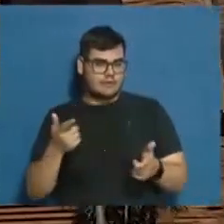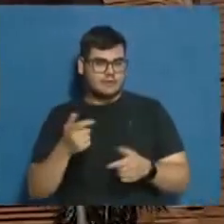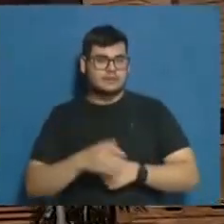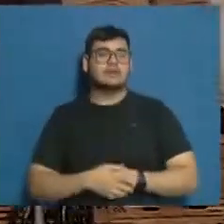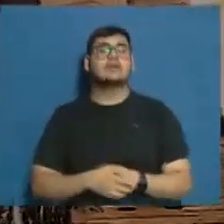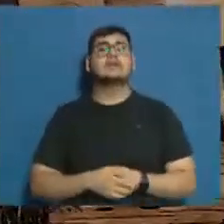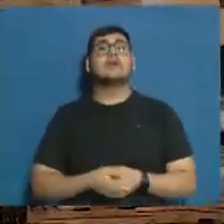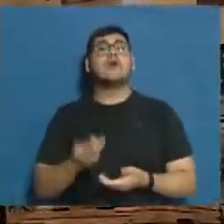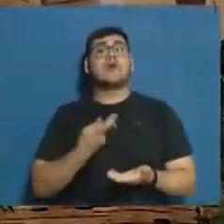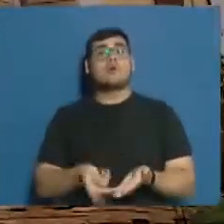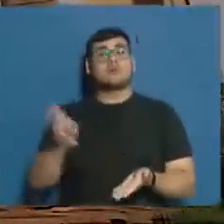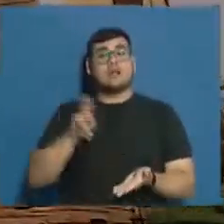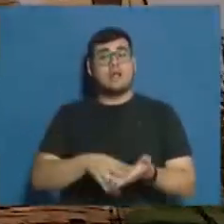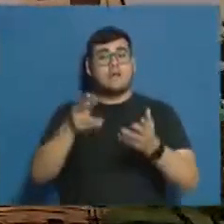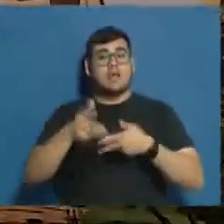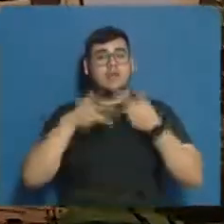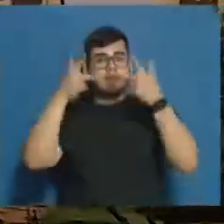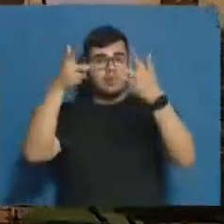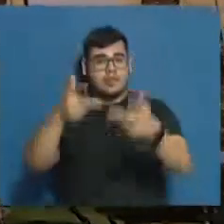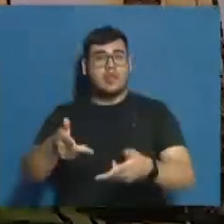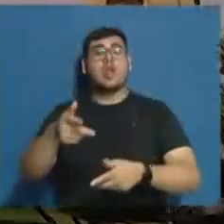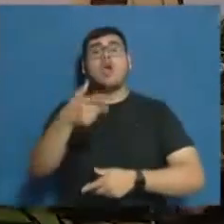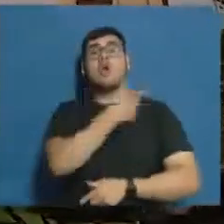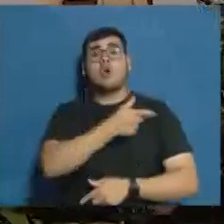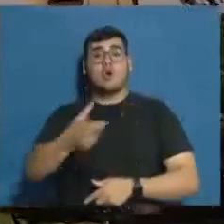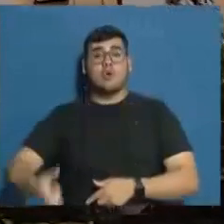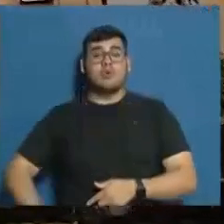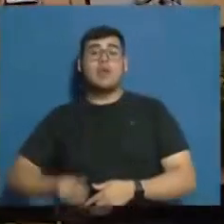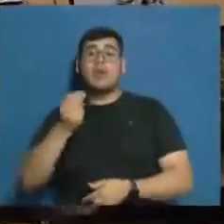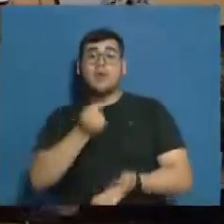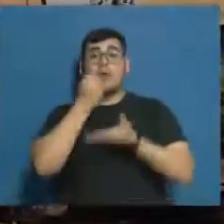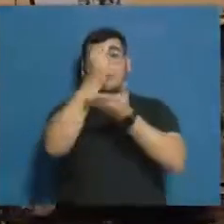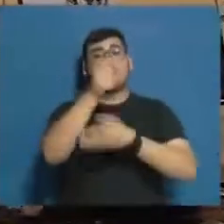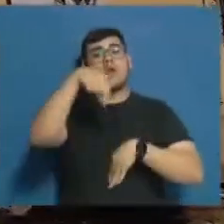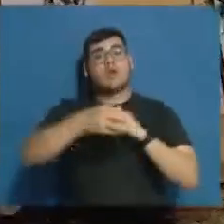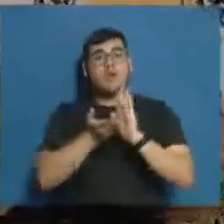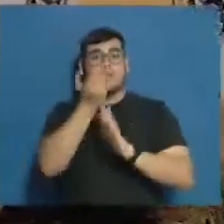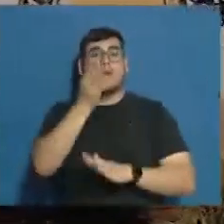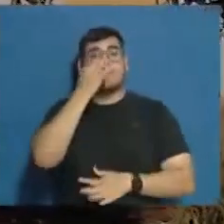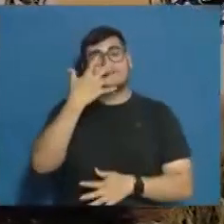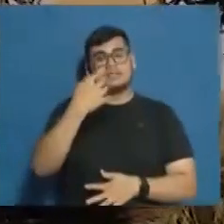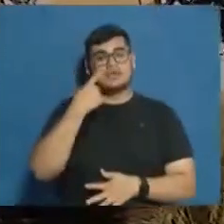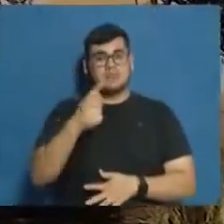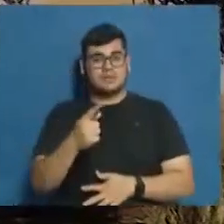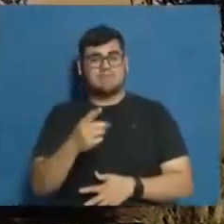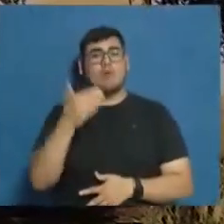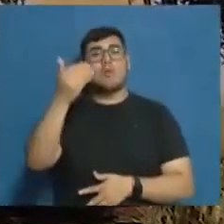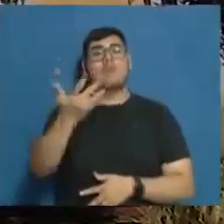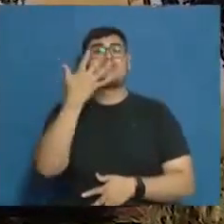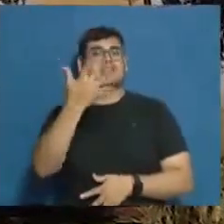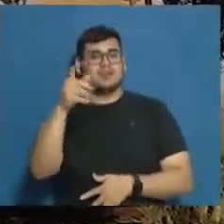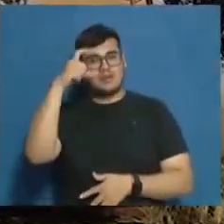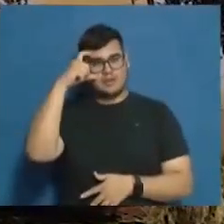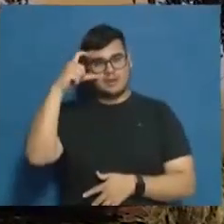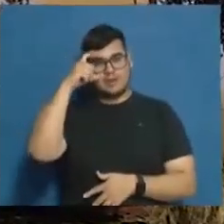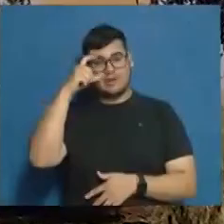reiteramos, el gobierno provincial anunció un incremento en la suma extraordinaria que percibirán los estatales el próximo 5 de enero, que en lugar de